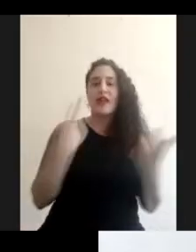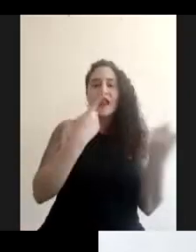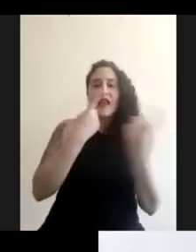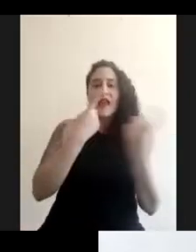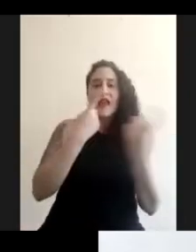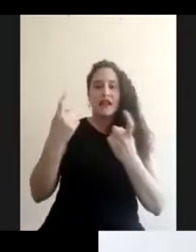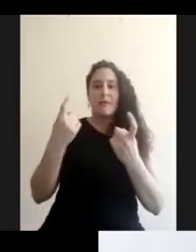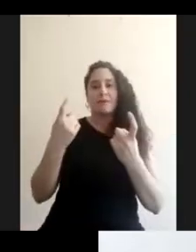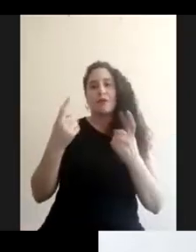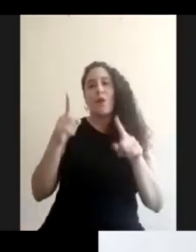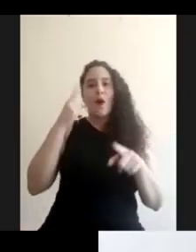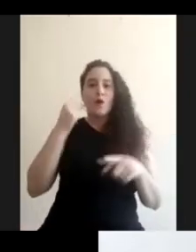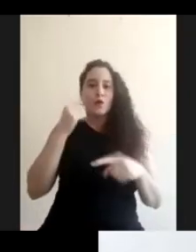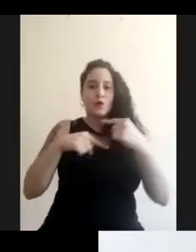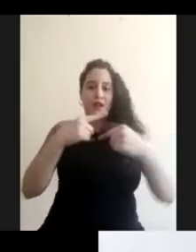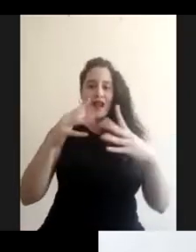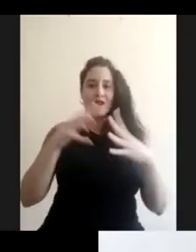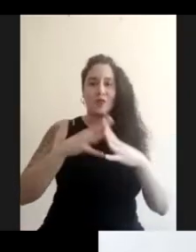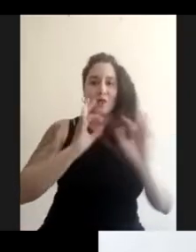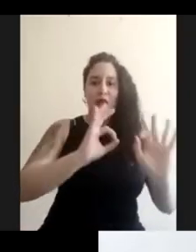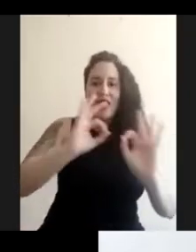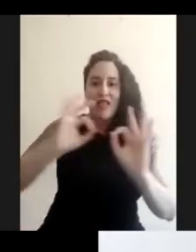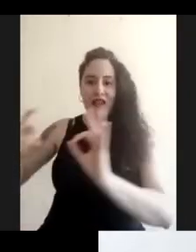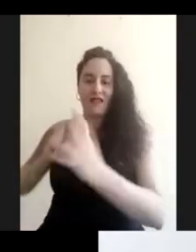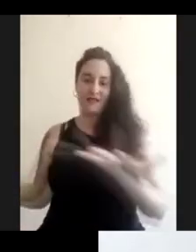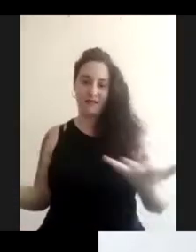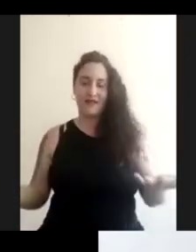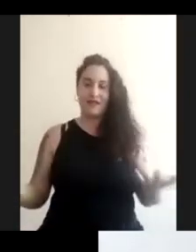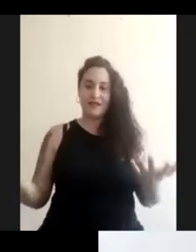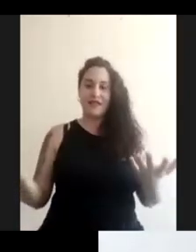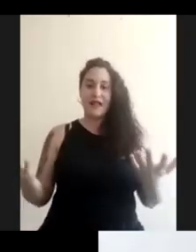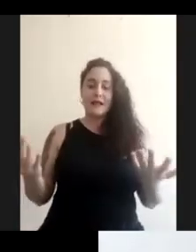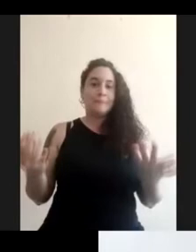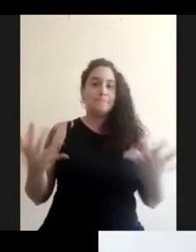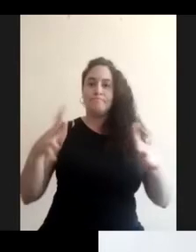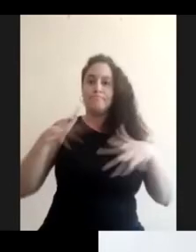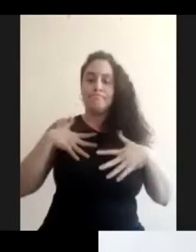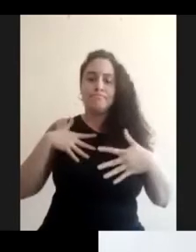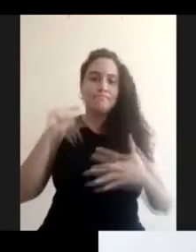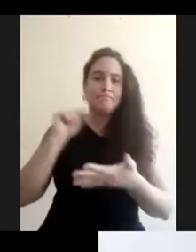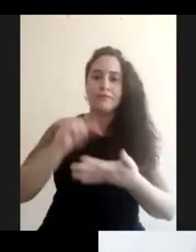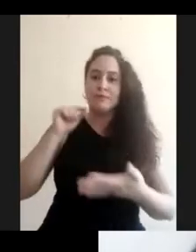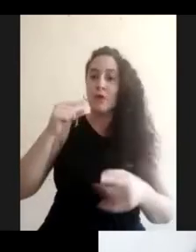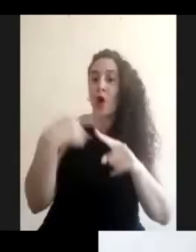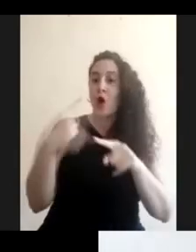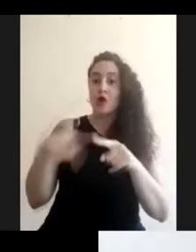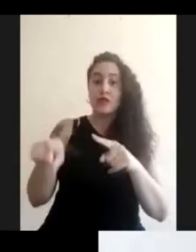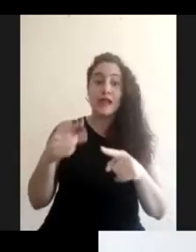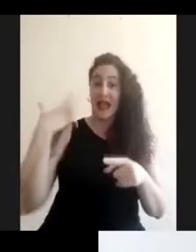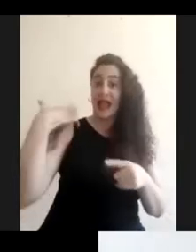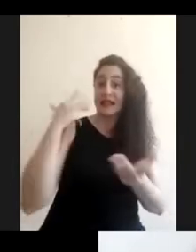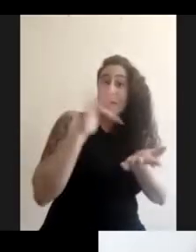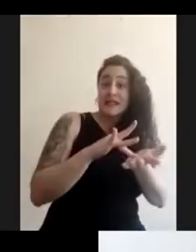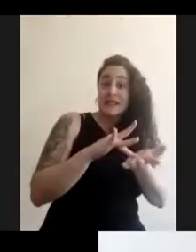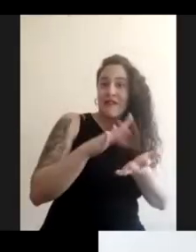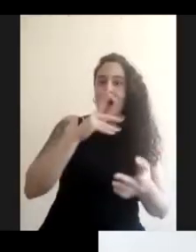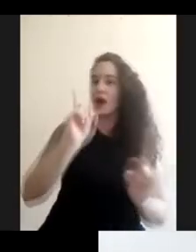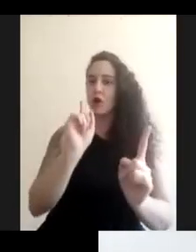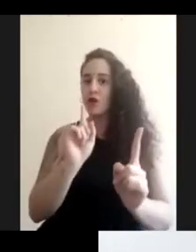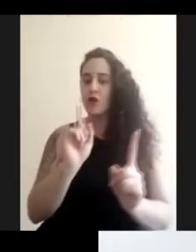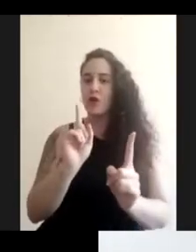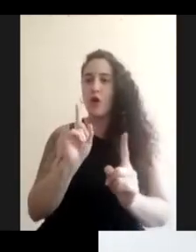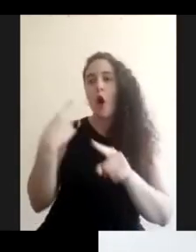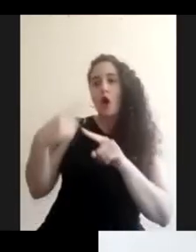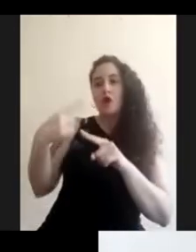estructura en su rutina y de pronto hay cosas que han dejado de pasar, cosas que sí pasan y